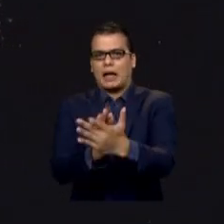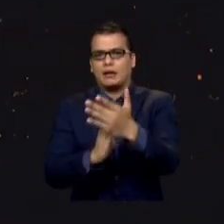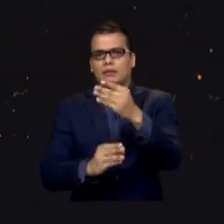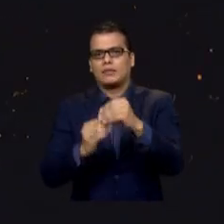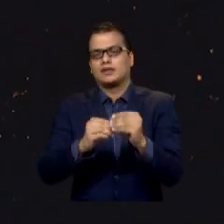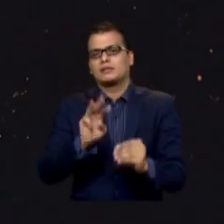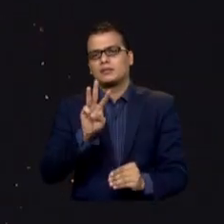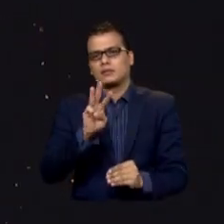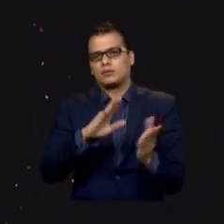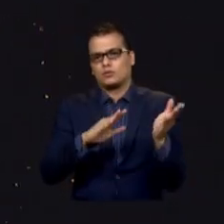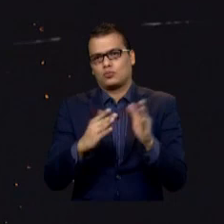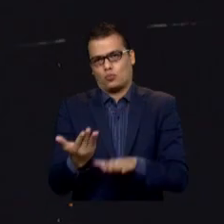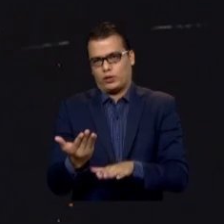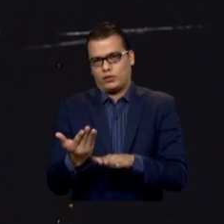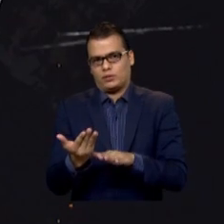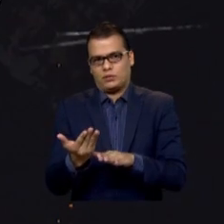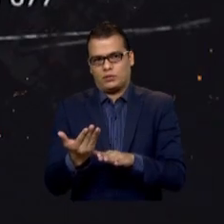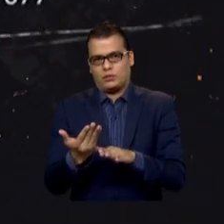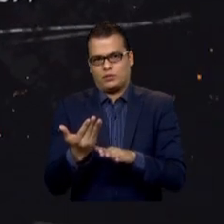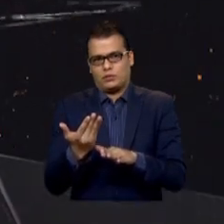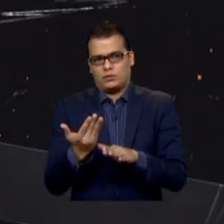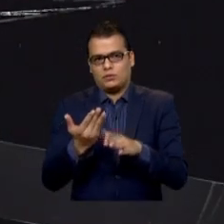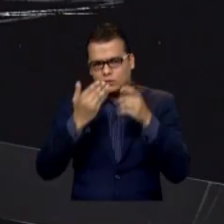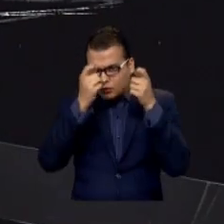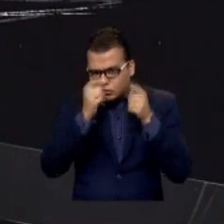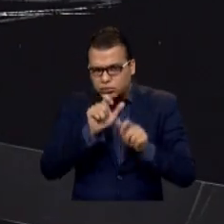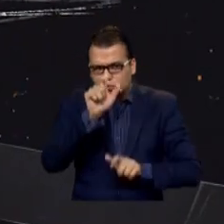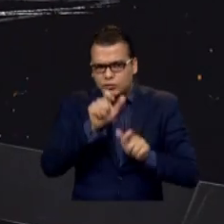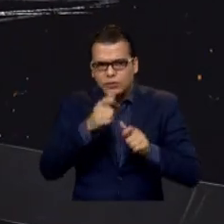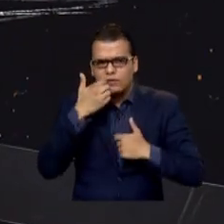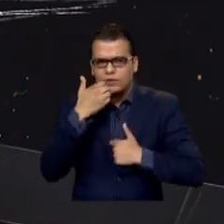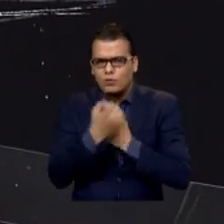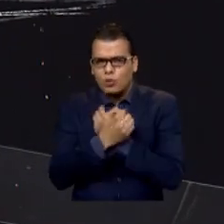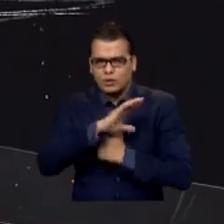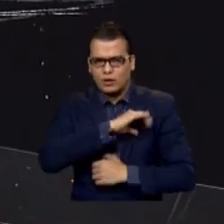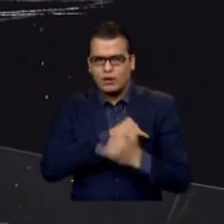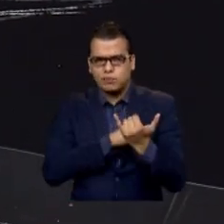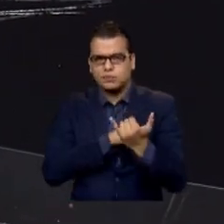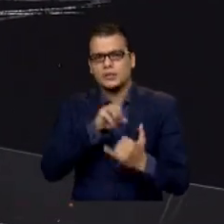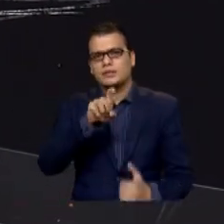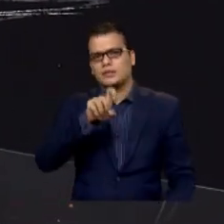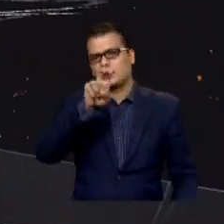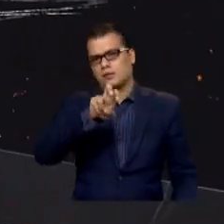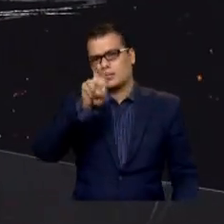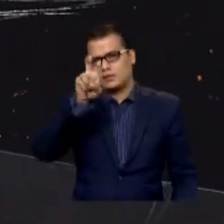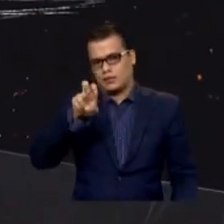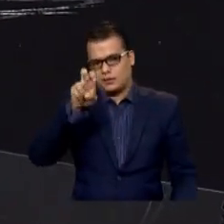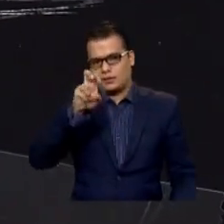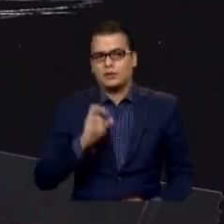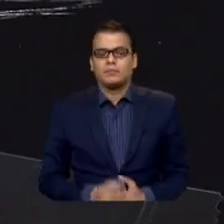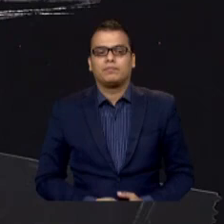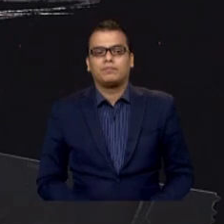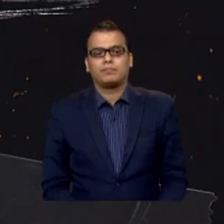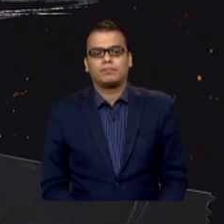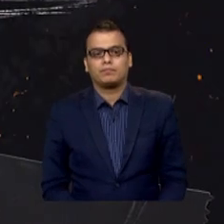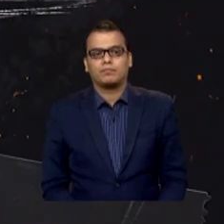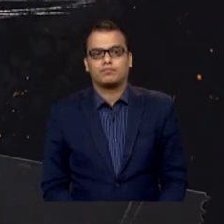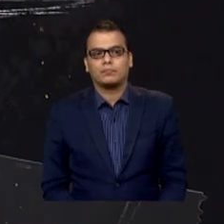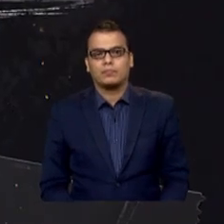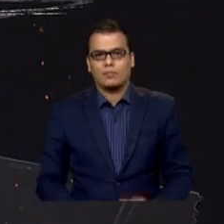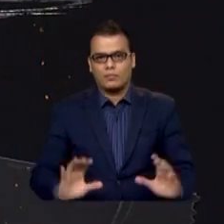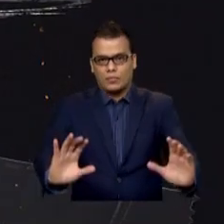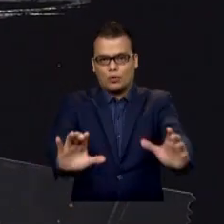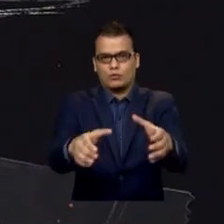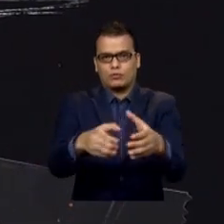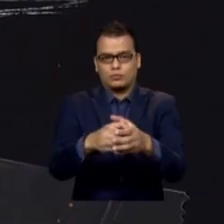tras 2 días de 0 decesos y la totalidad de positivos por COVID llegó a 677, motivo por el que la